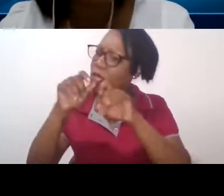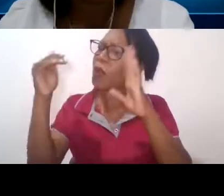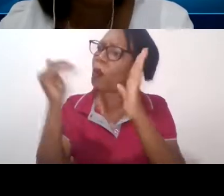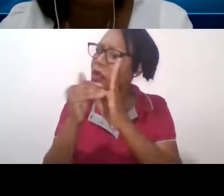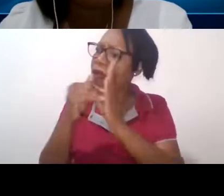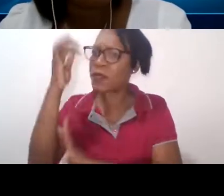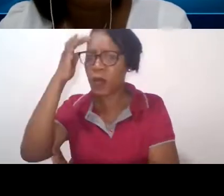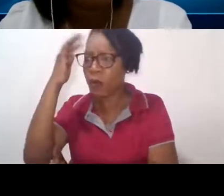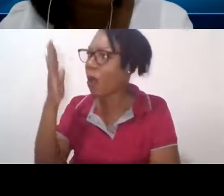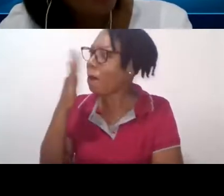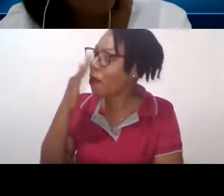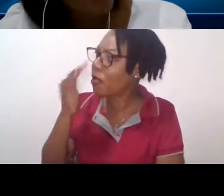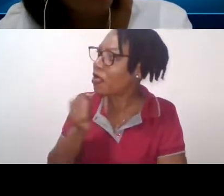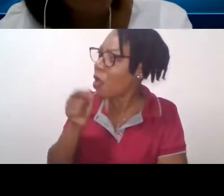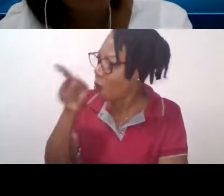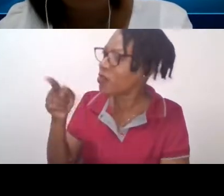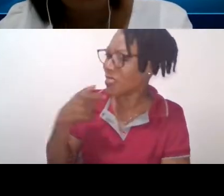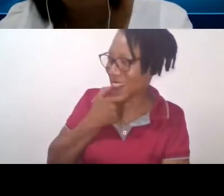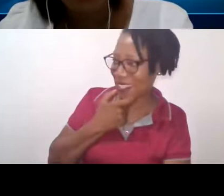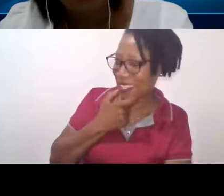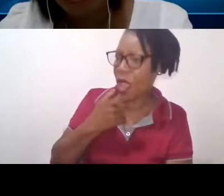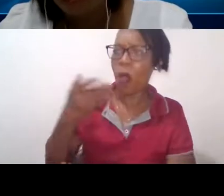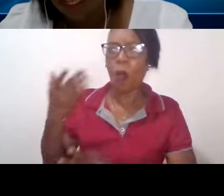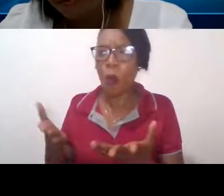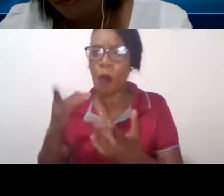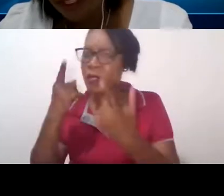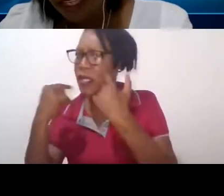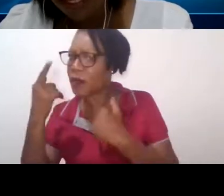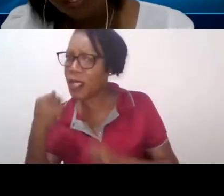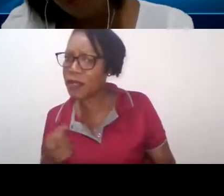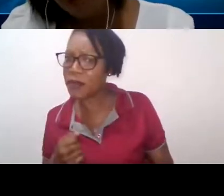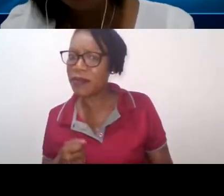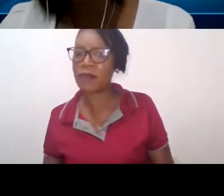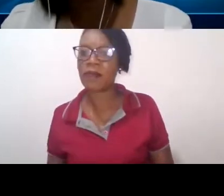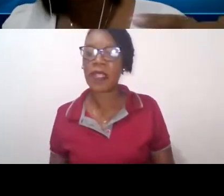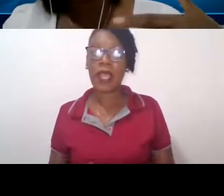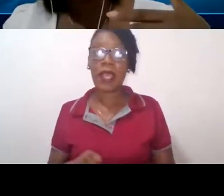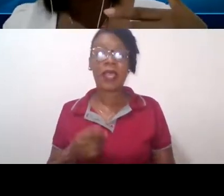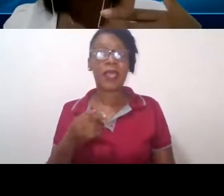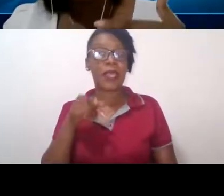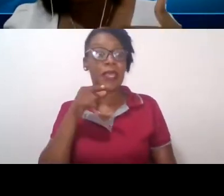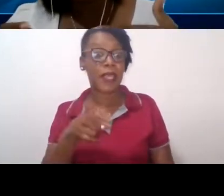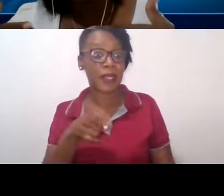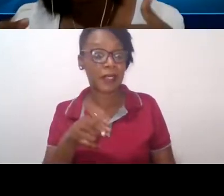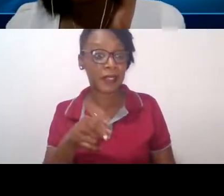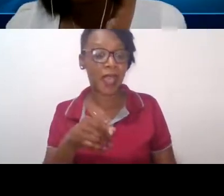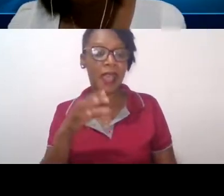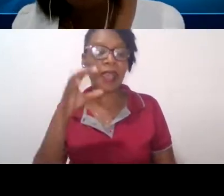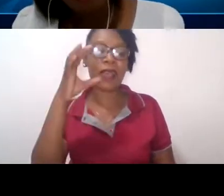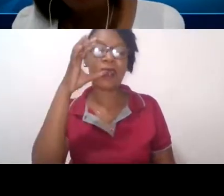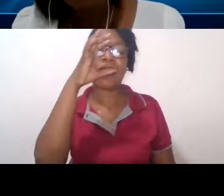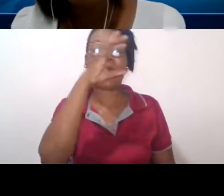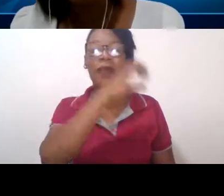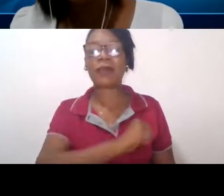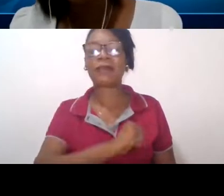preocupado, mami, ¿te estás riendo o estás llorando? Vean, y en ese momento ya yo hice